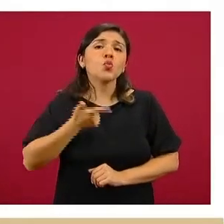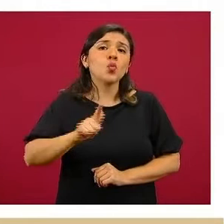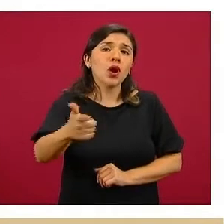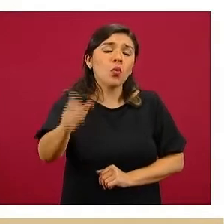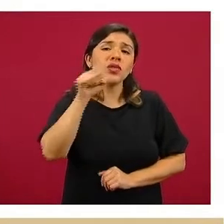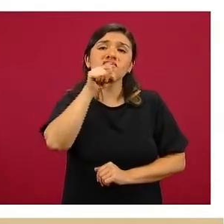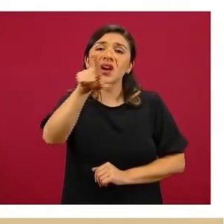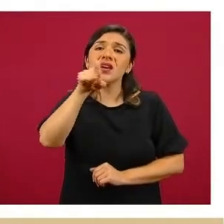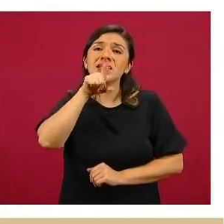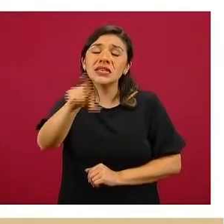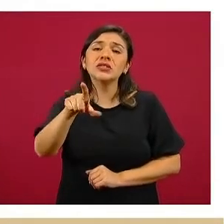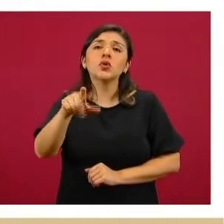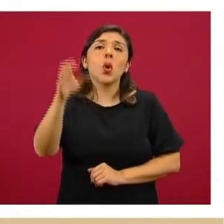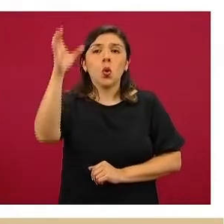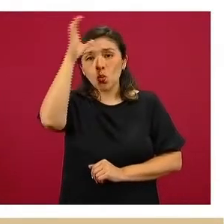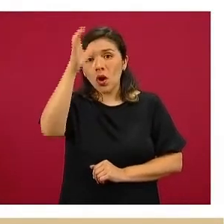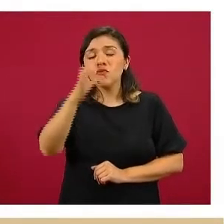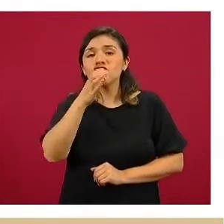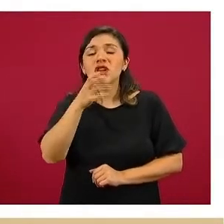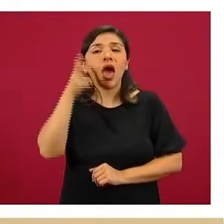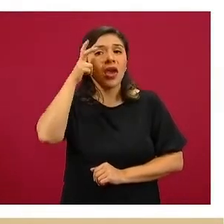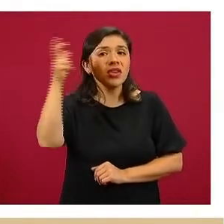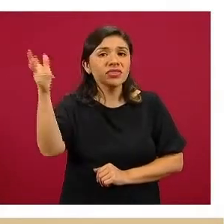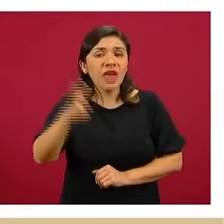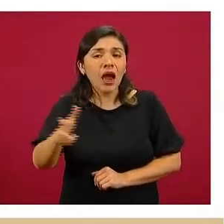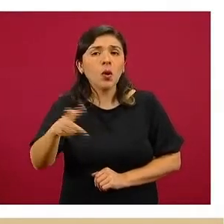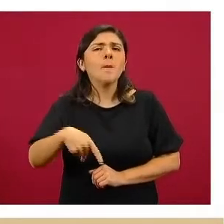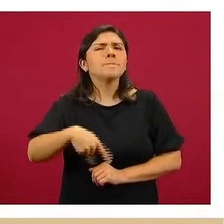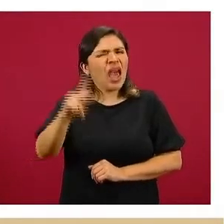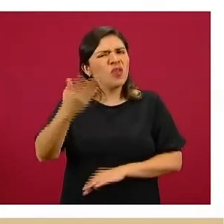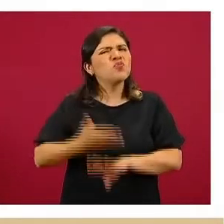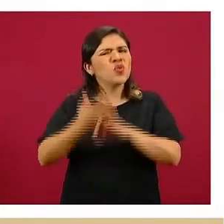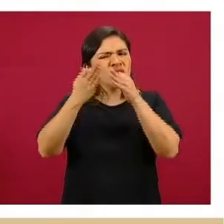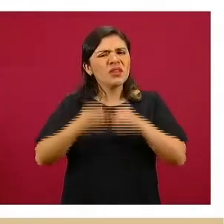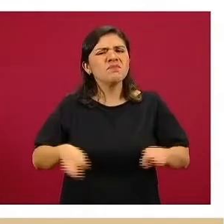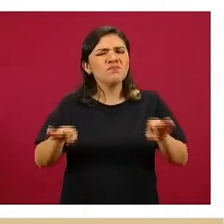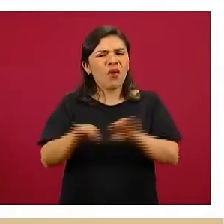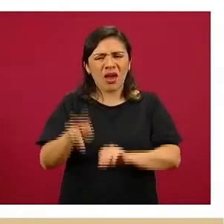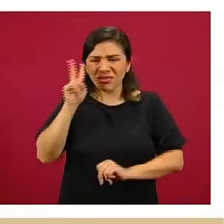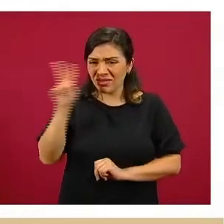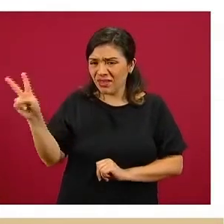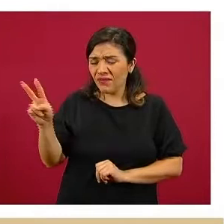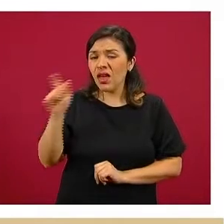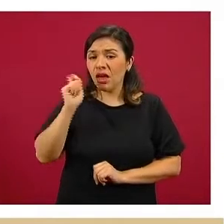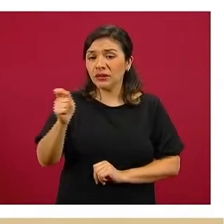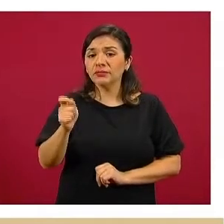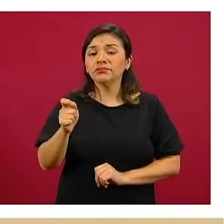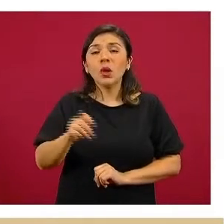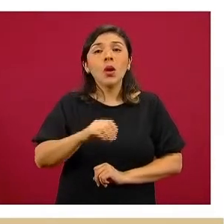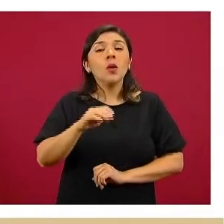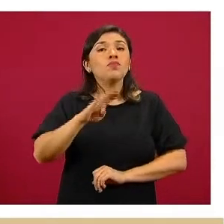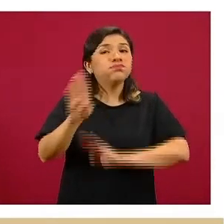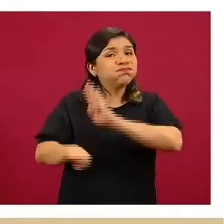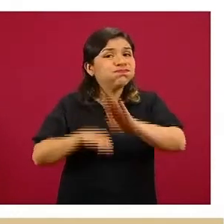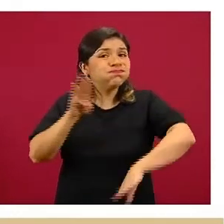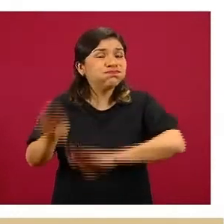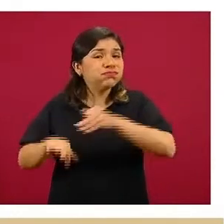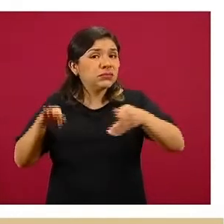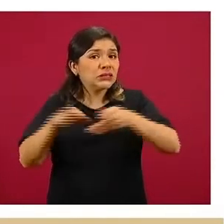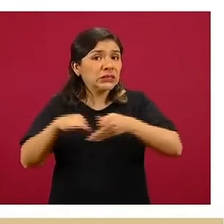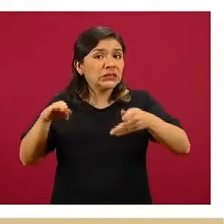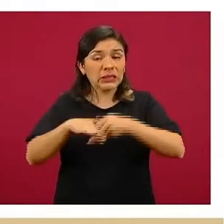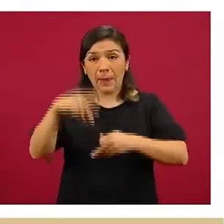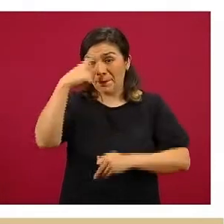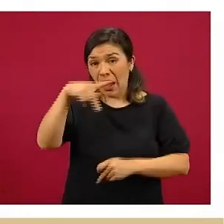Guanajuato, Jalisco, Coahuila, Hidalgo, pero algo muy importante es esto, vean, la letalidad. La letalidad en